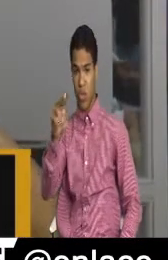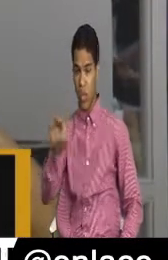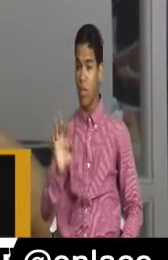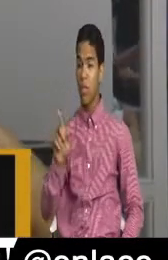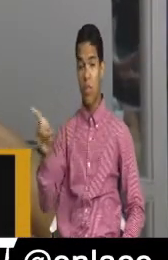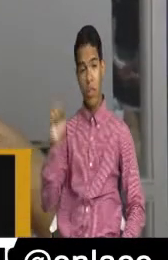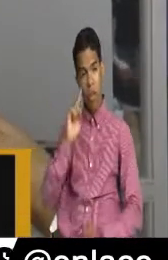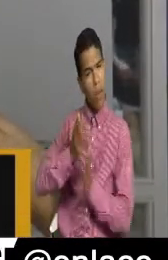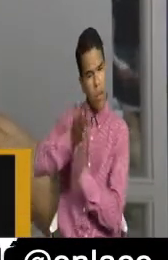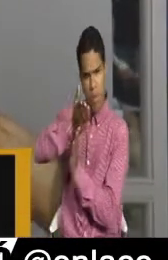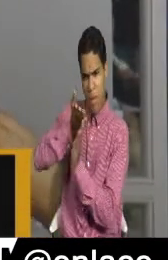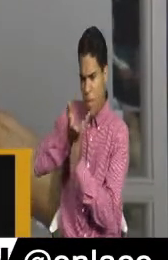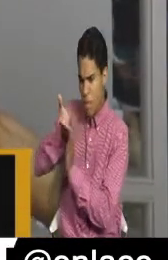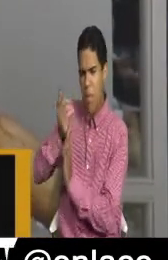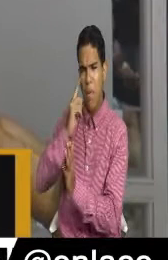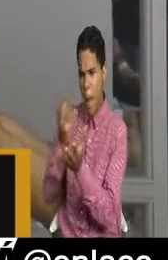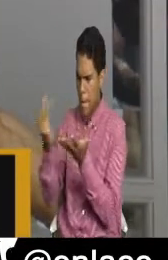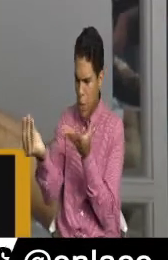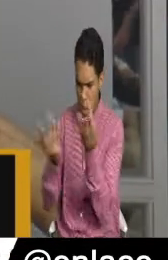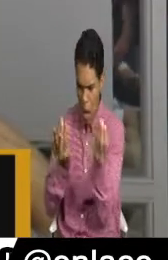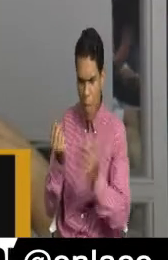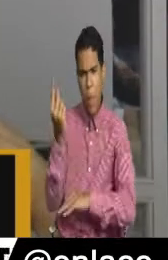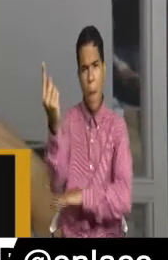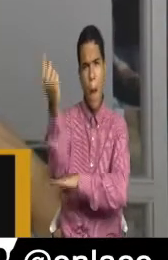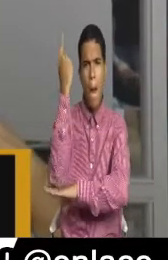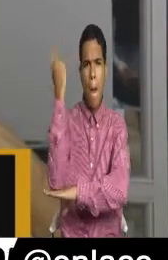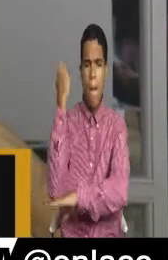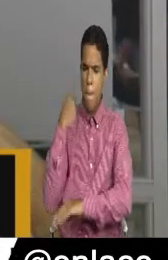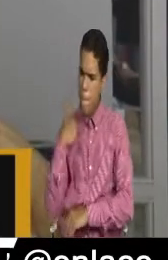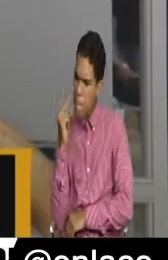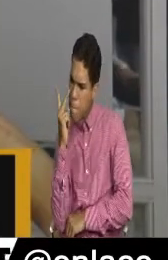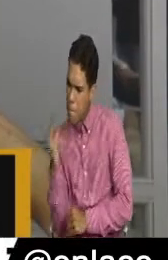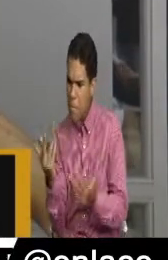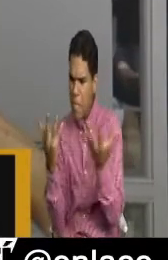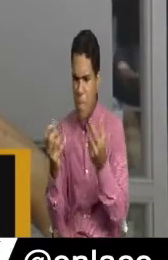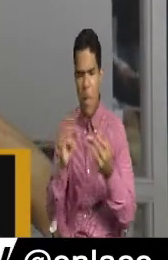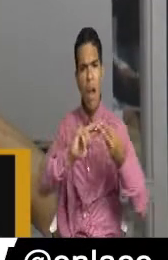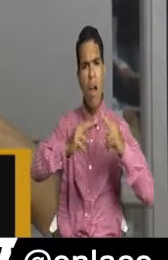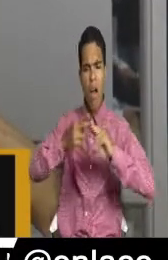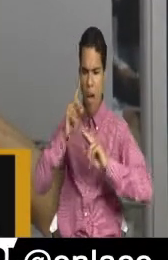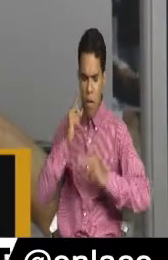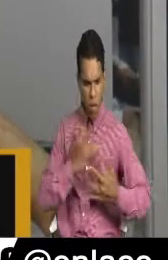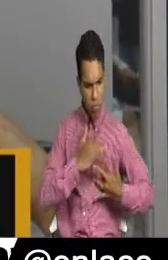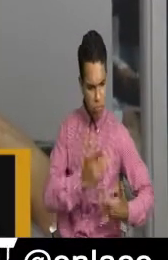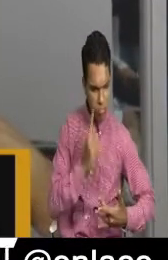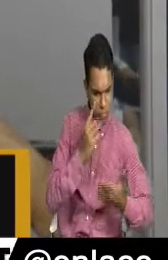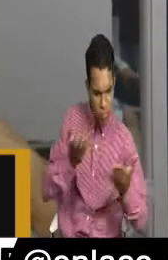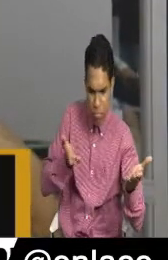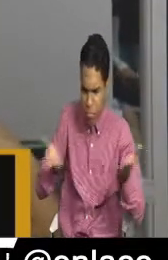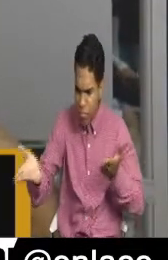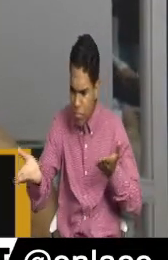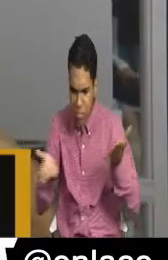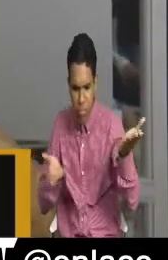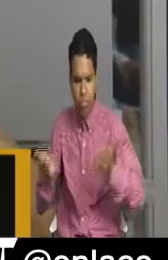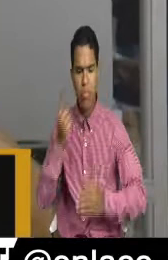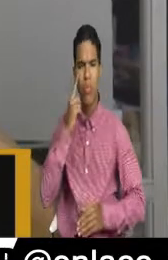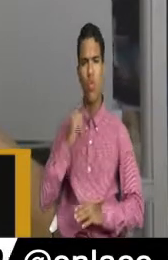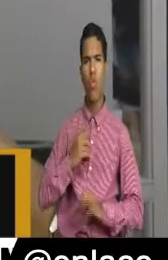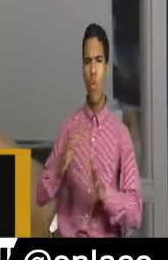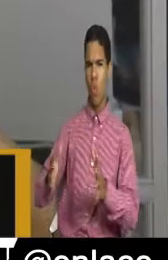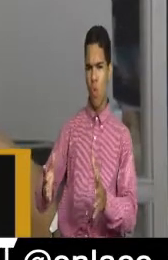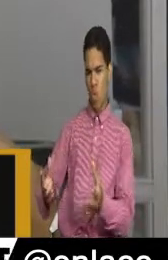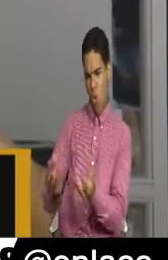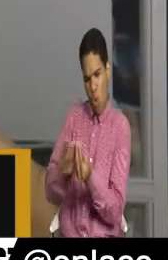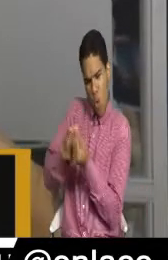políticos, lo que vio en la política fue una forma de servir. Sus pasos en el Consejo Municipal hace más de